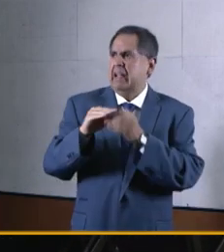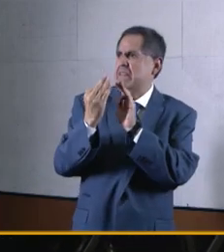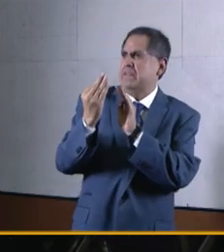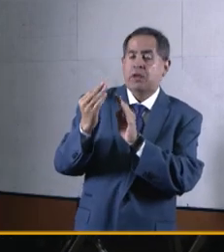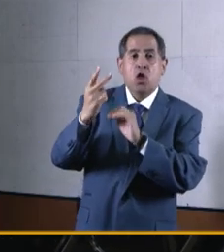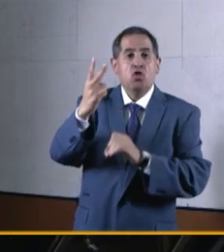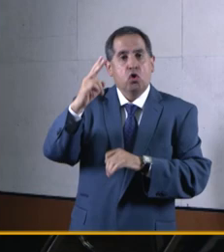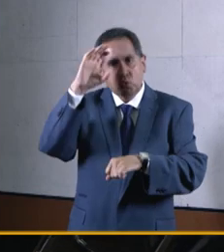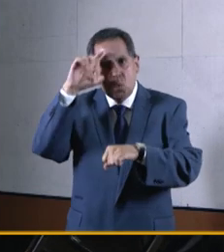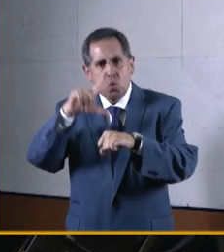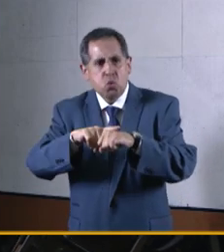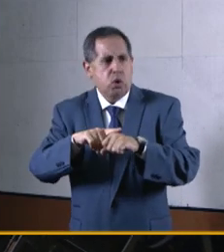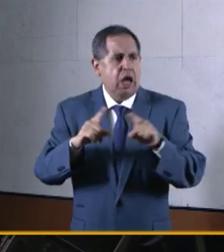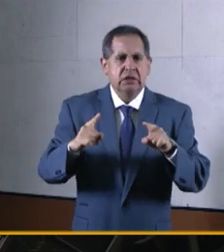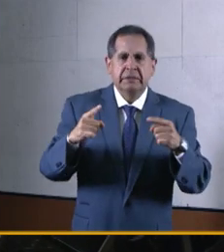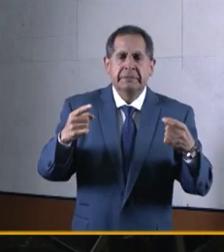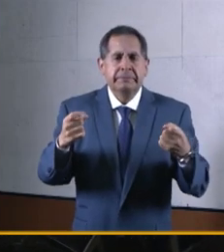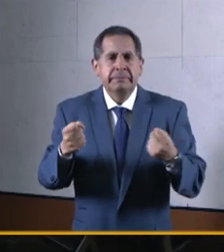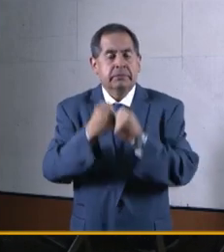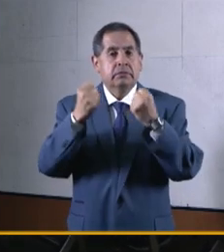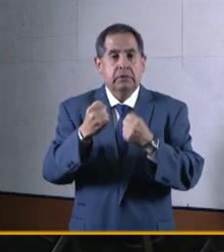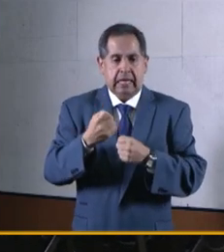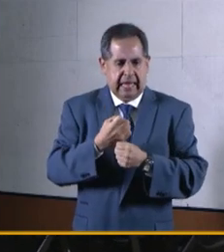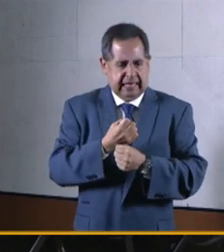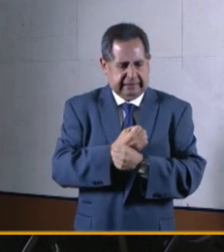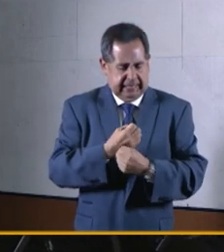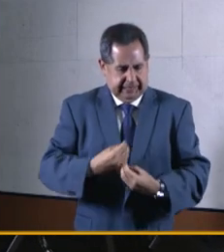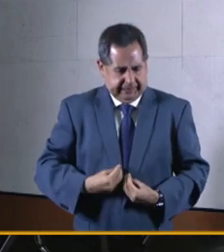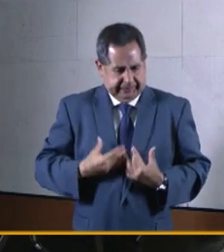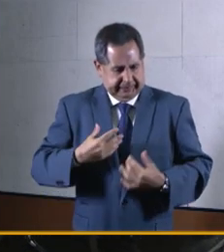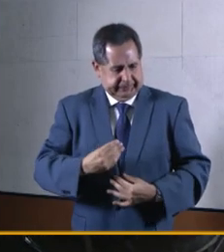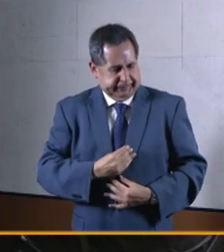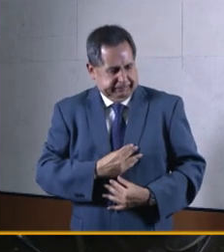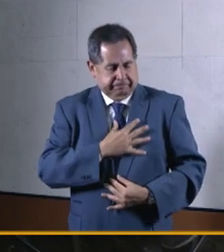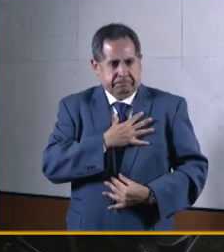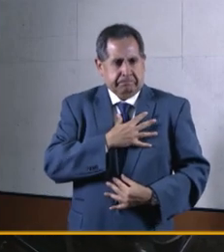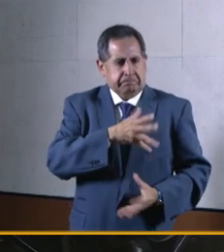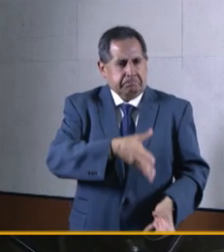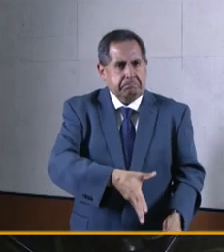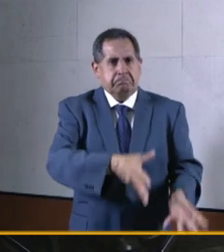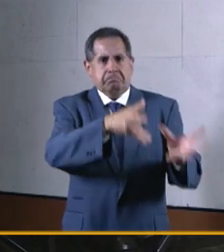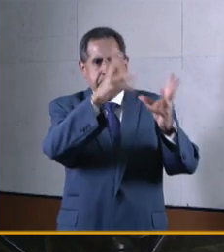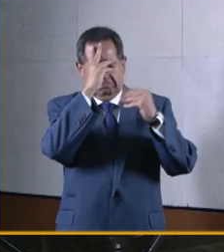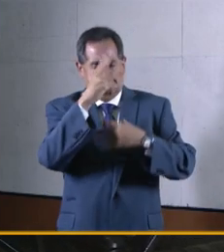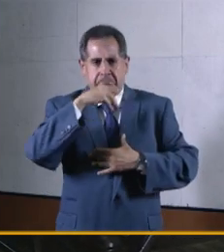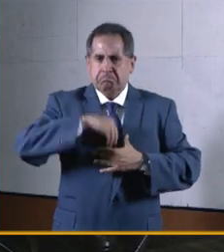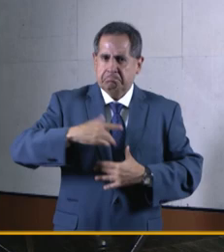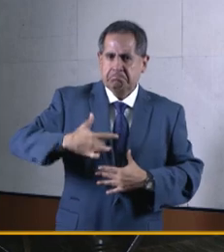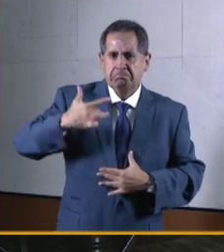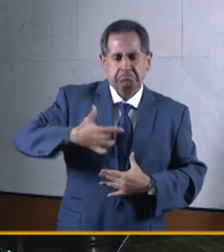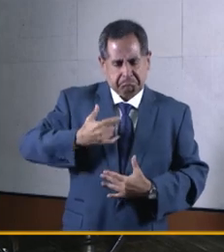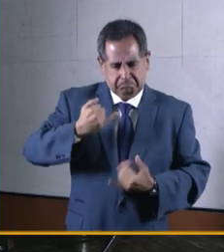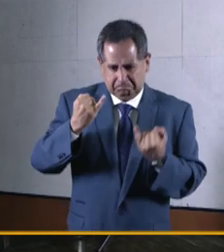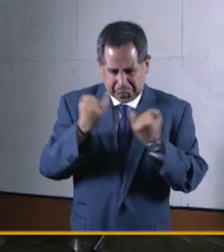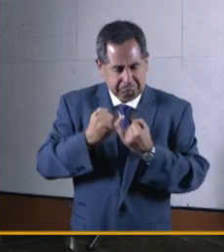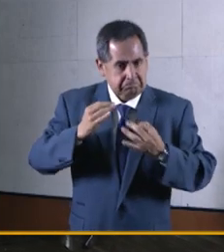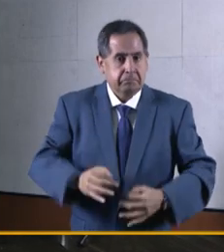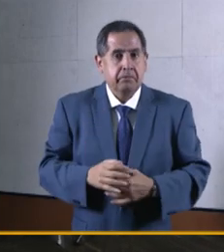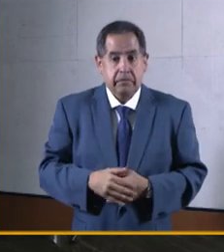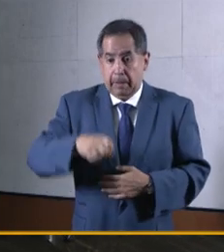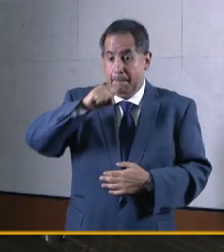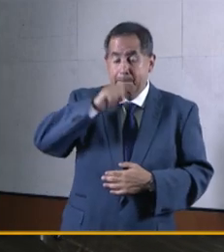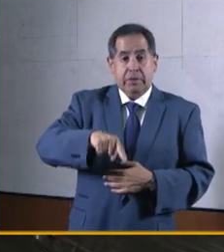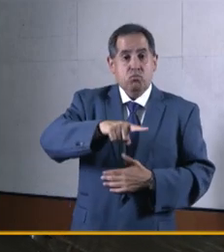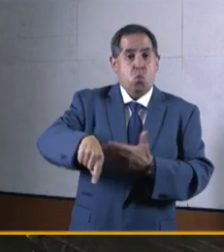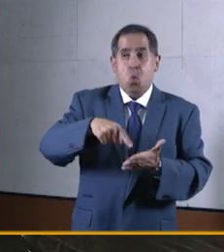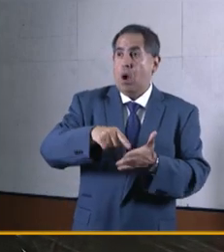culturas su sangre y su espíritu serían fuente de las nuestras y en este mismo lugar se